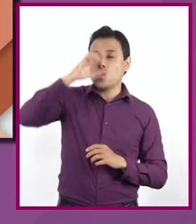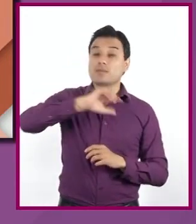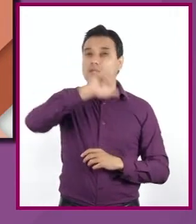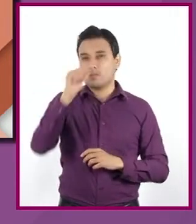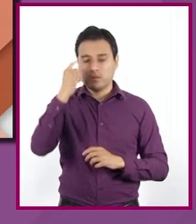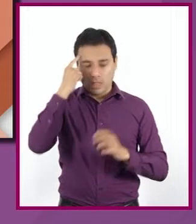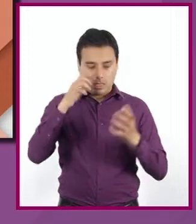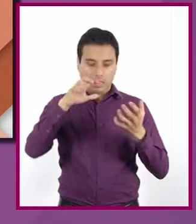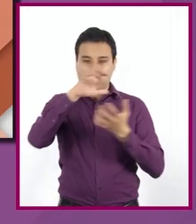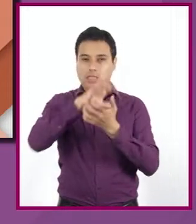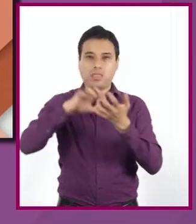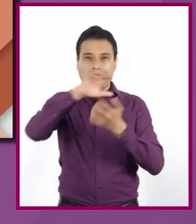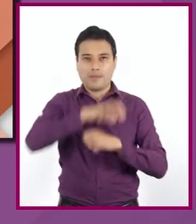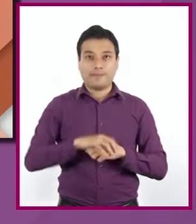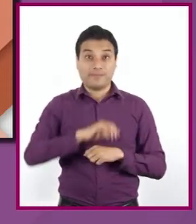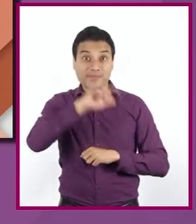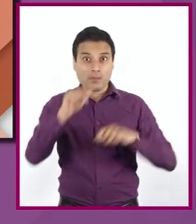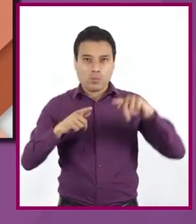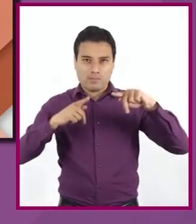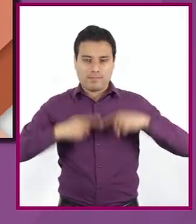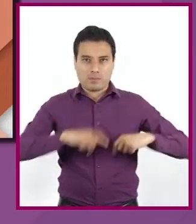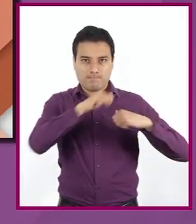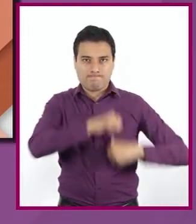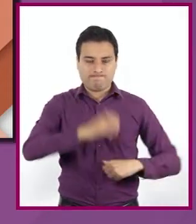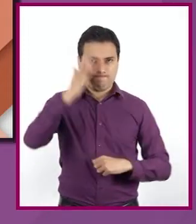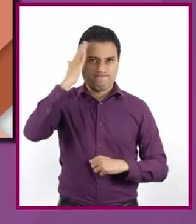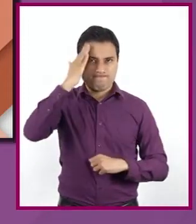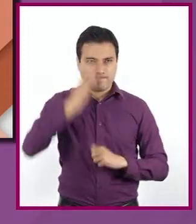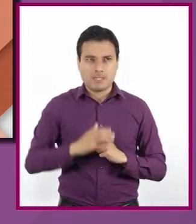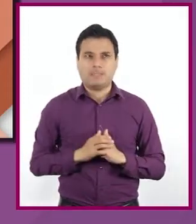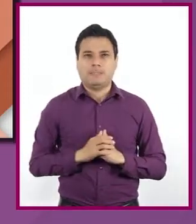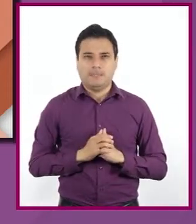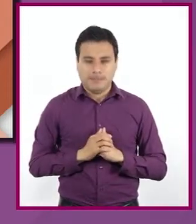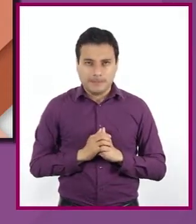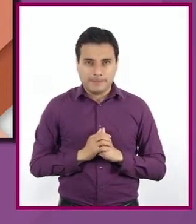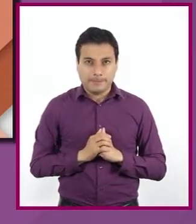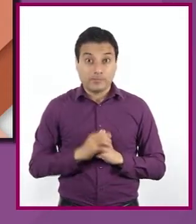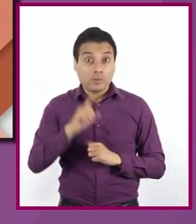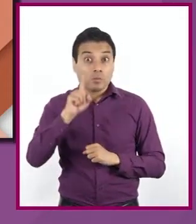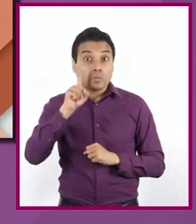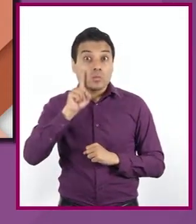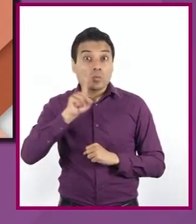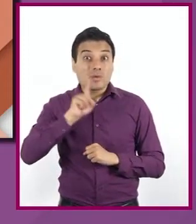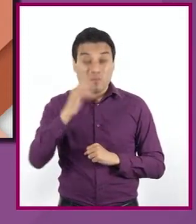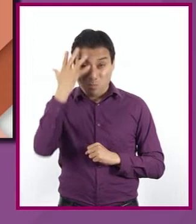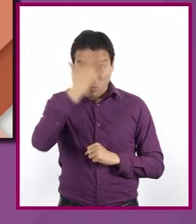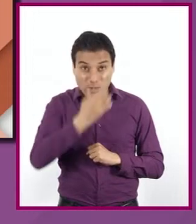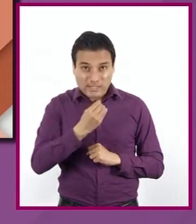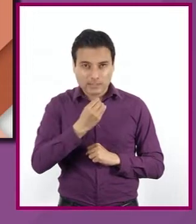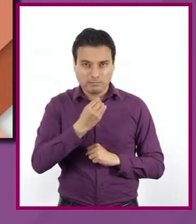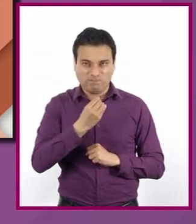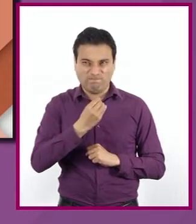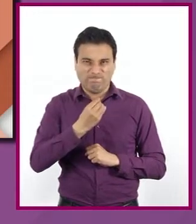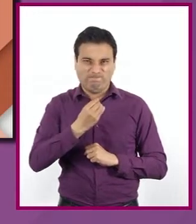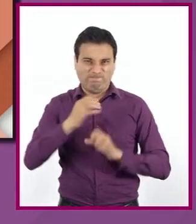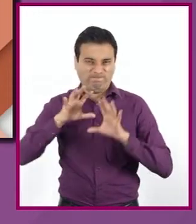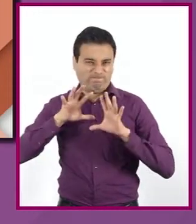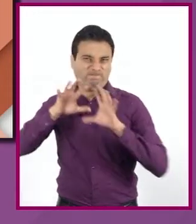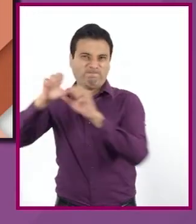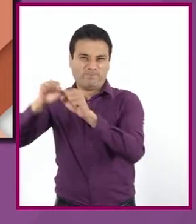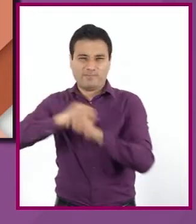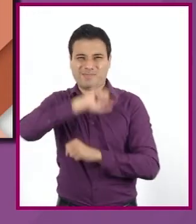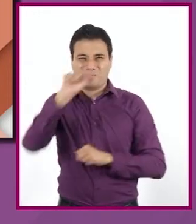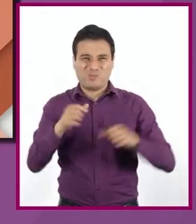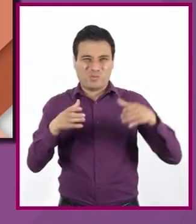las autoridades tomaron como acusación, de forma que la bella mujer fue llevada a la fuerza ante la Santa